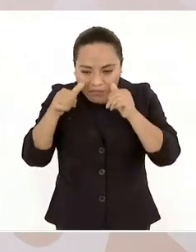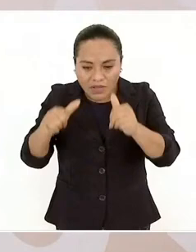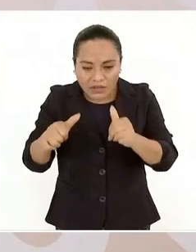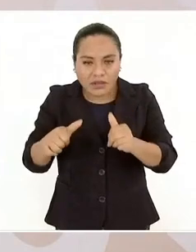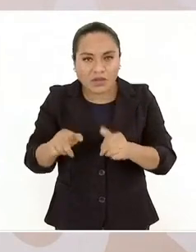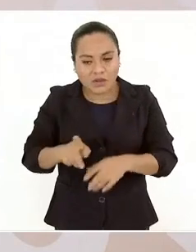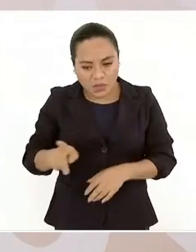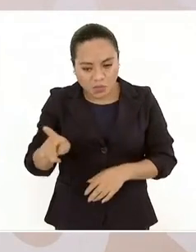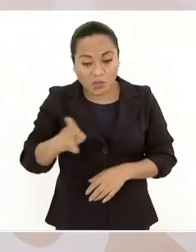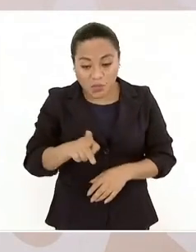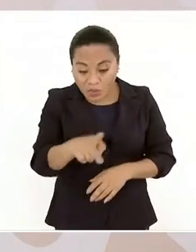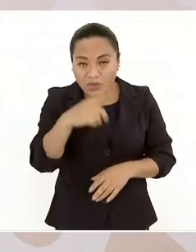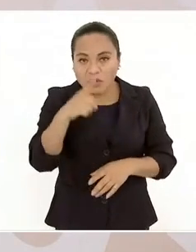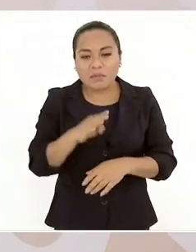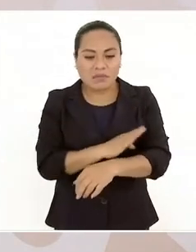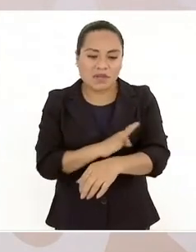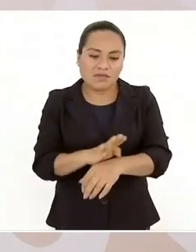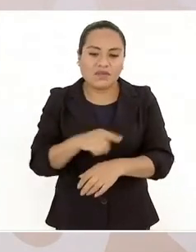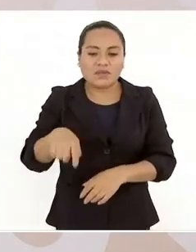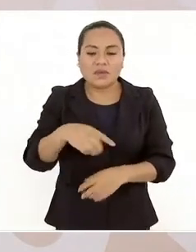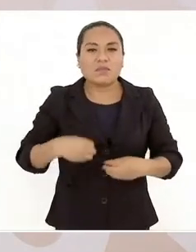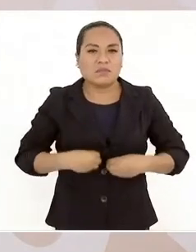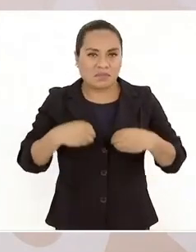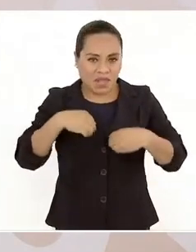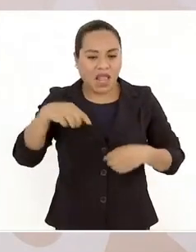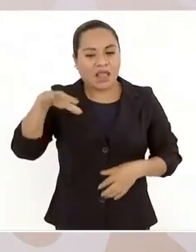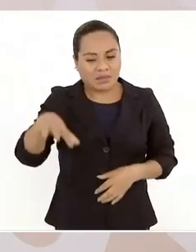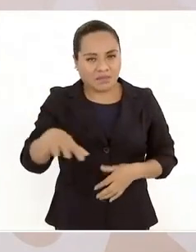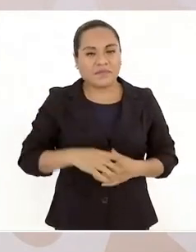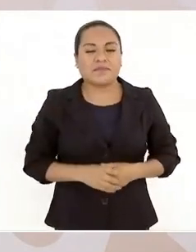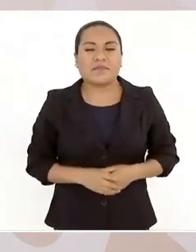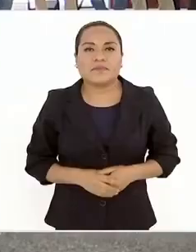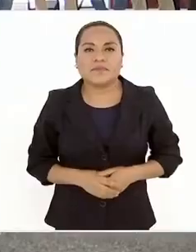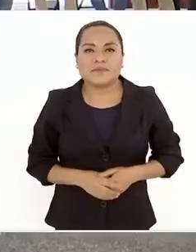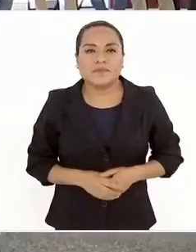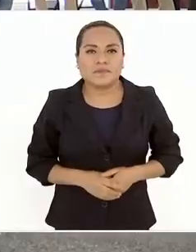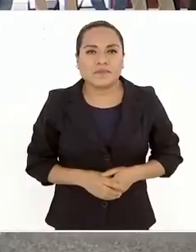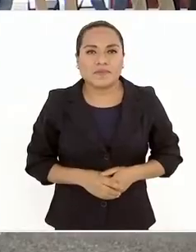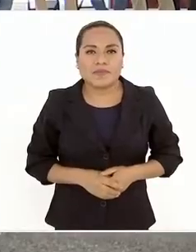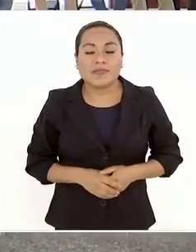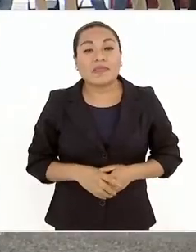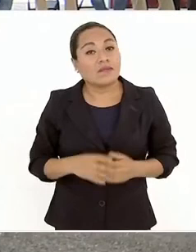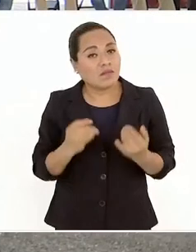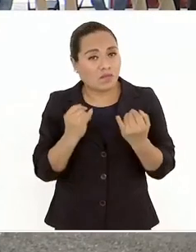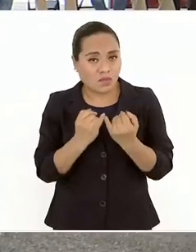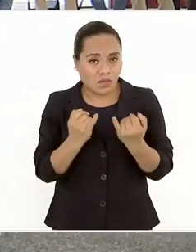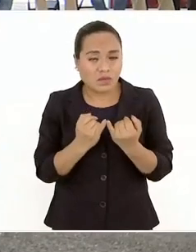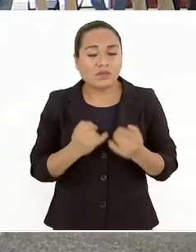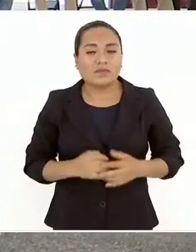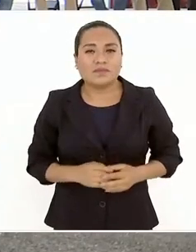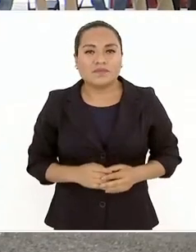comunidades y de las personas. Y también, pues derivado de ello, también hemos